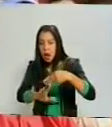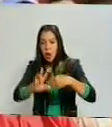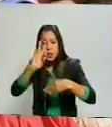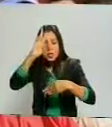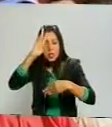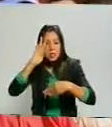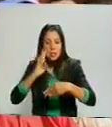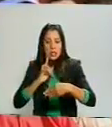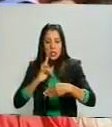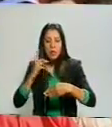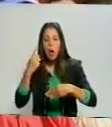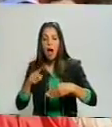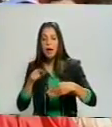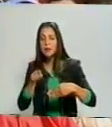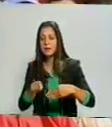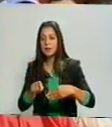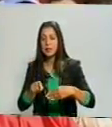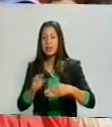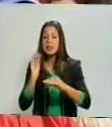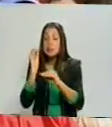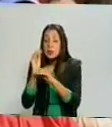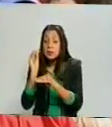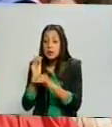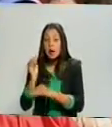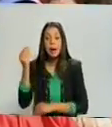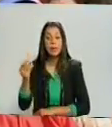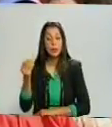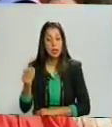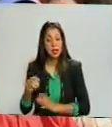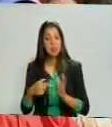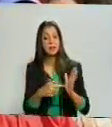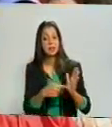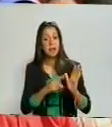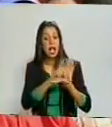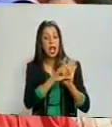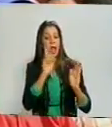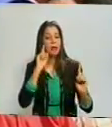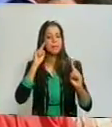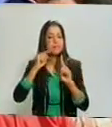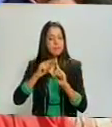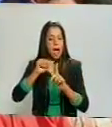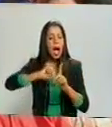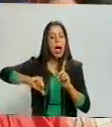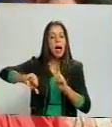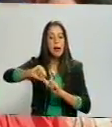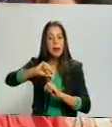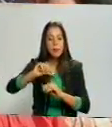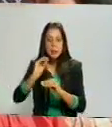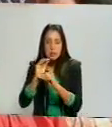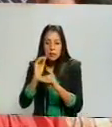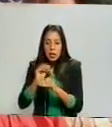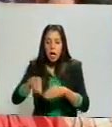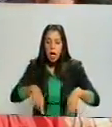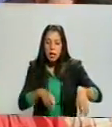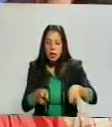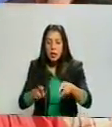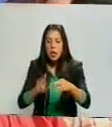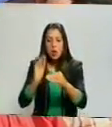el Alto Caroní, que hay que preservar, y por eso esta ley precisamente apunta hacia eso. Es